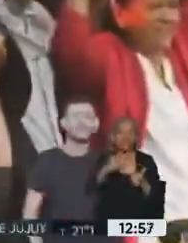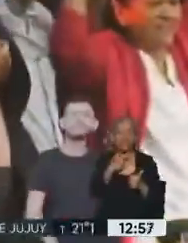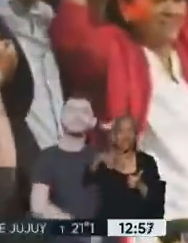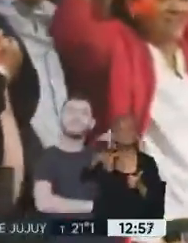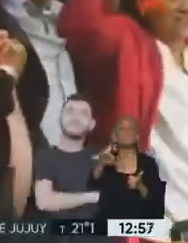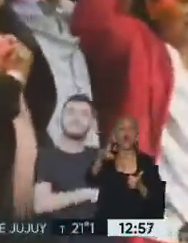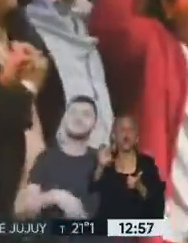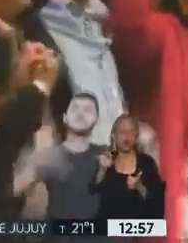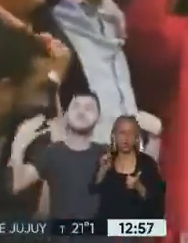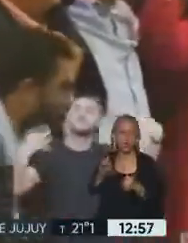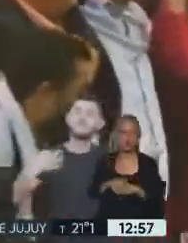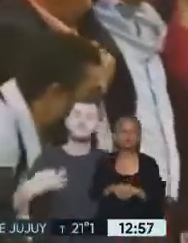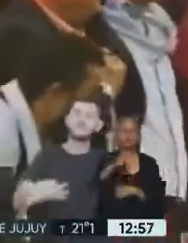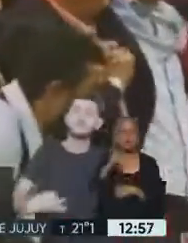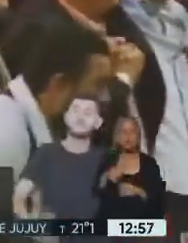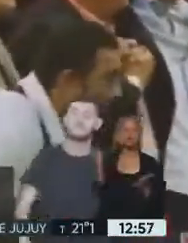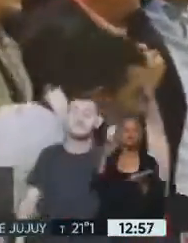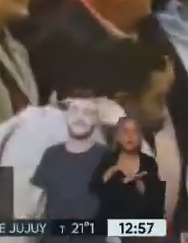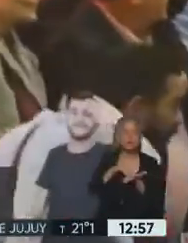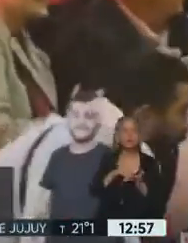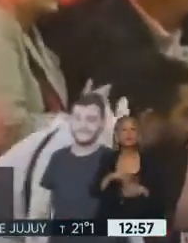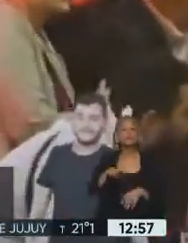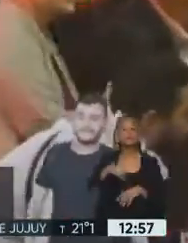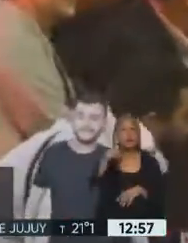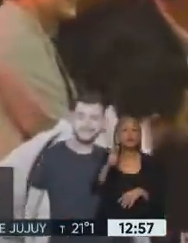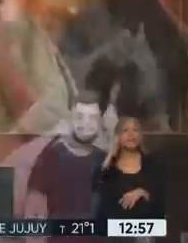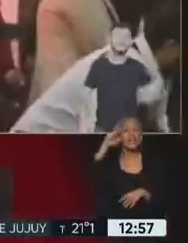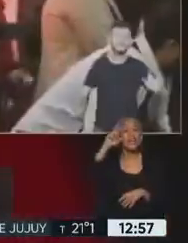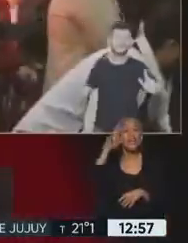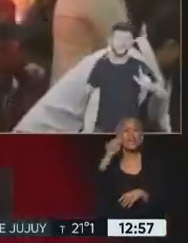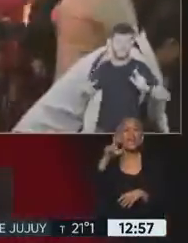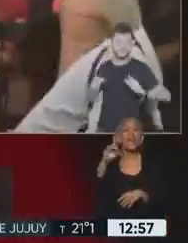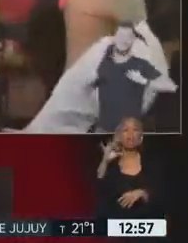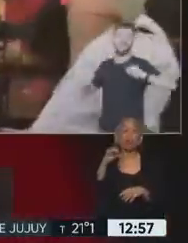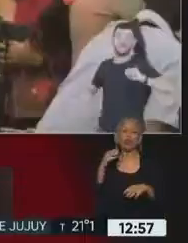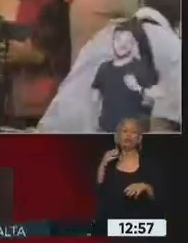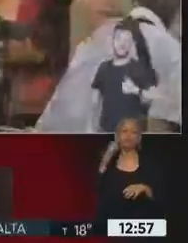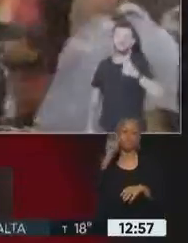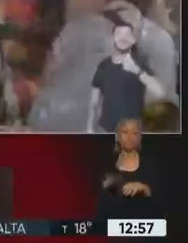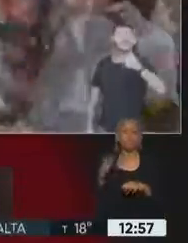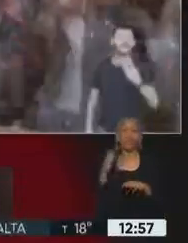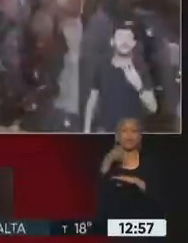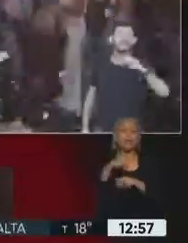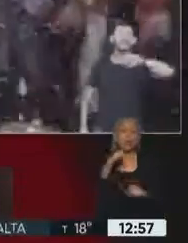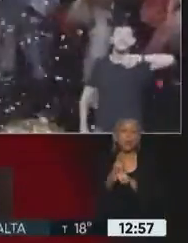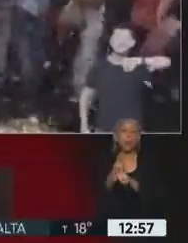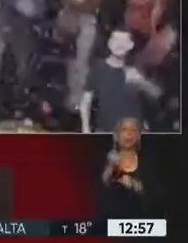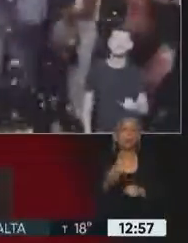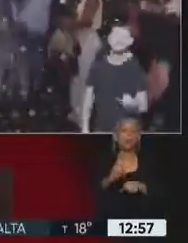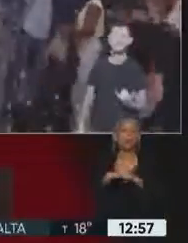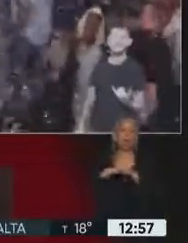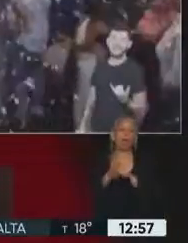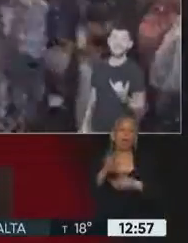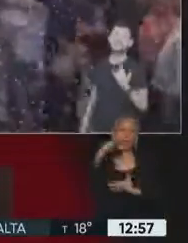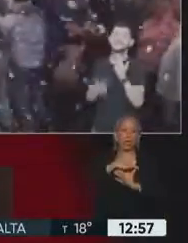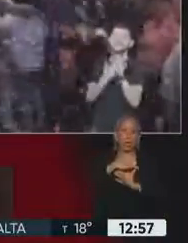y para agregar geraldo alckmin que no pudo asistir porque tiene un dato para agregar este